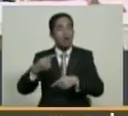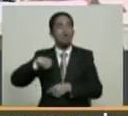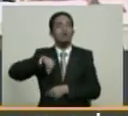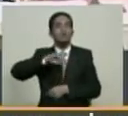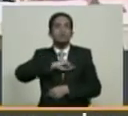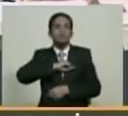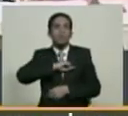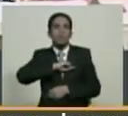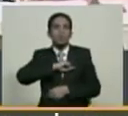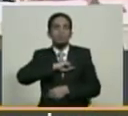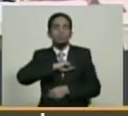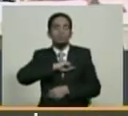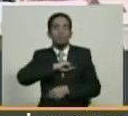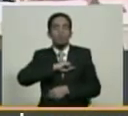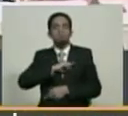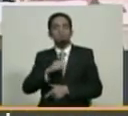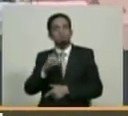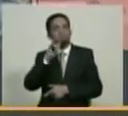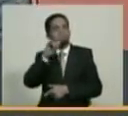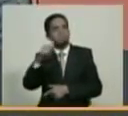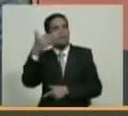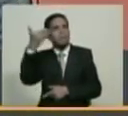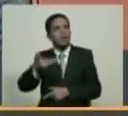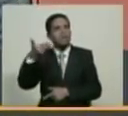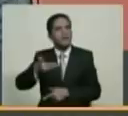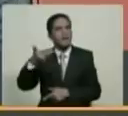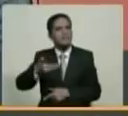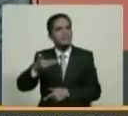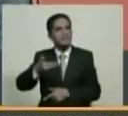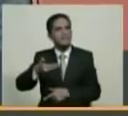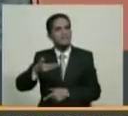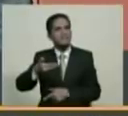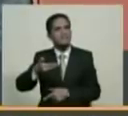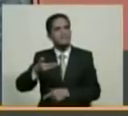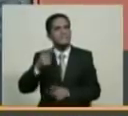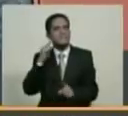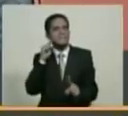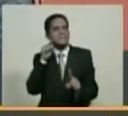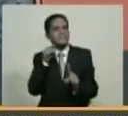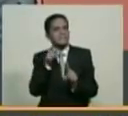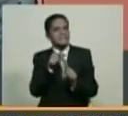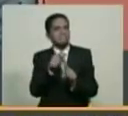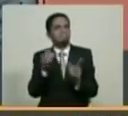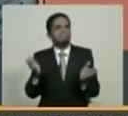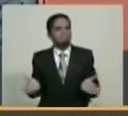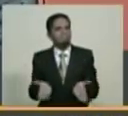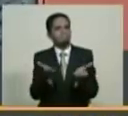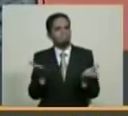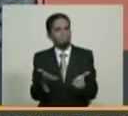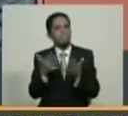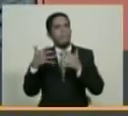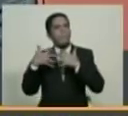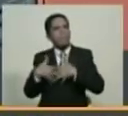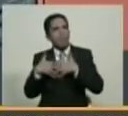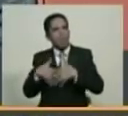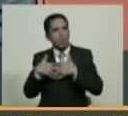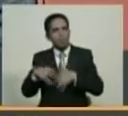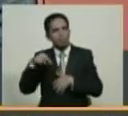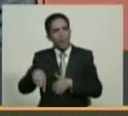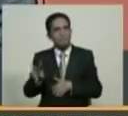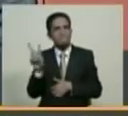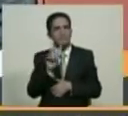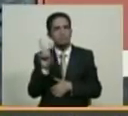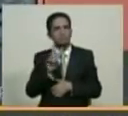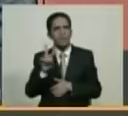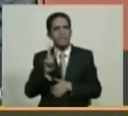han suscitado anuncios importantes a los efectos del empuje de la productividad nacional, que es